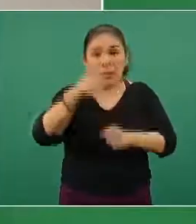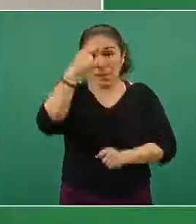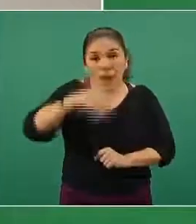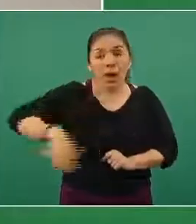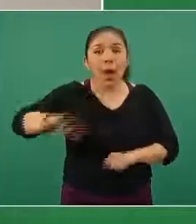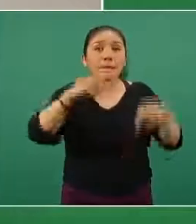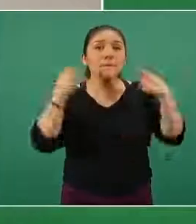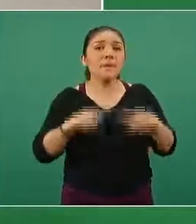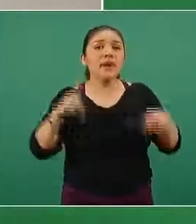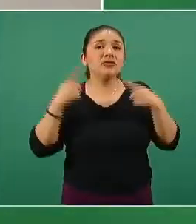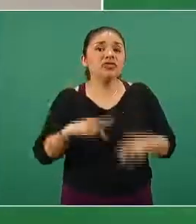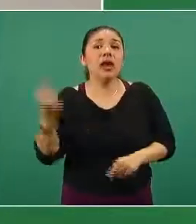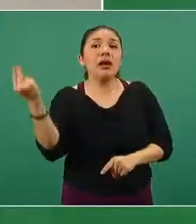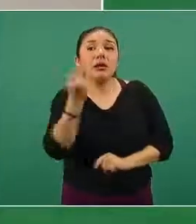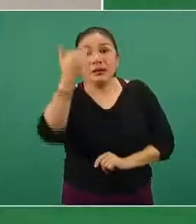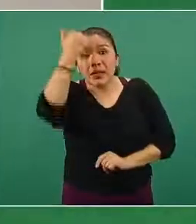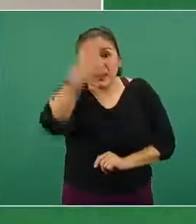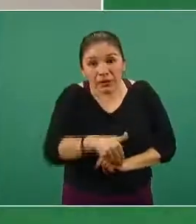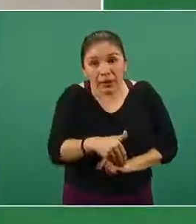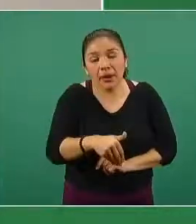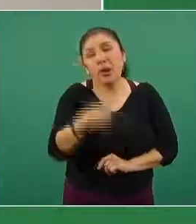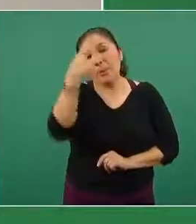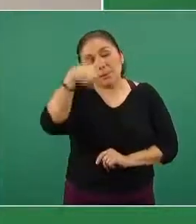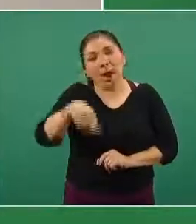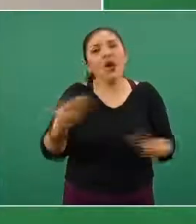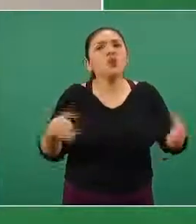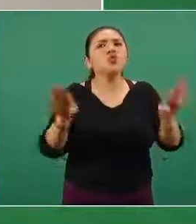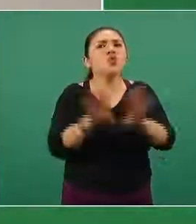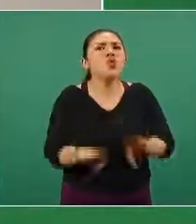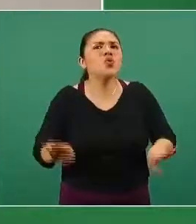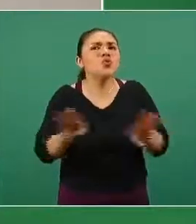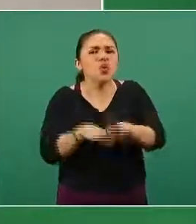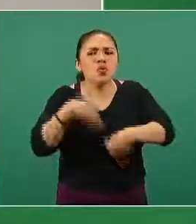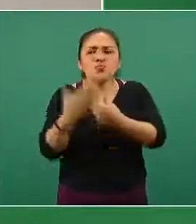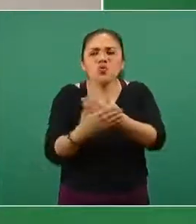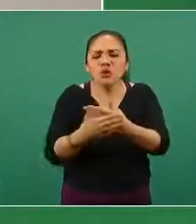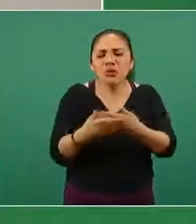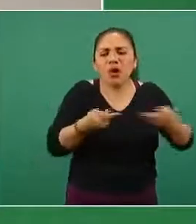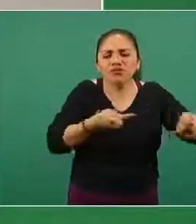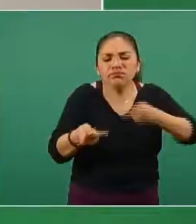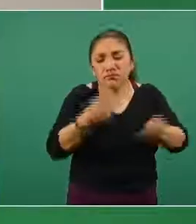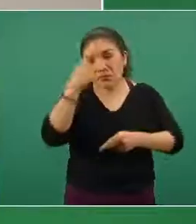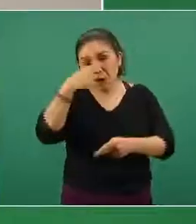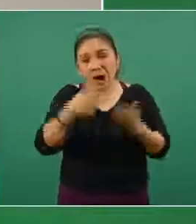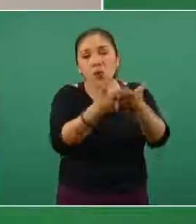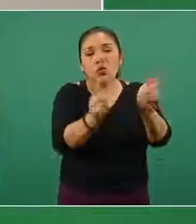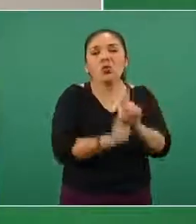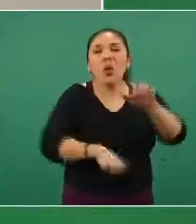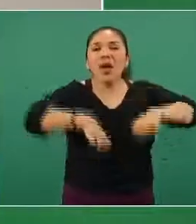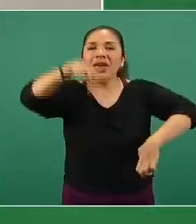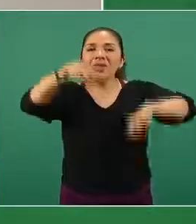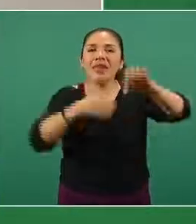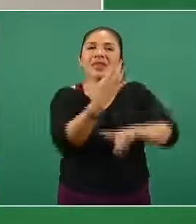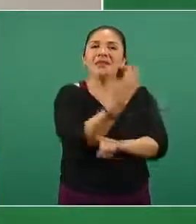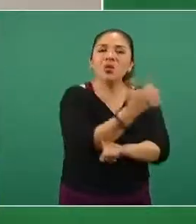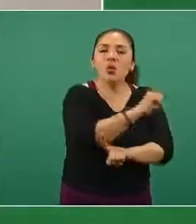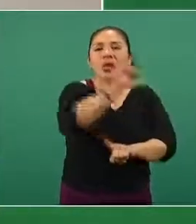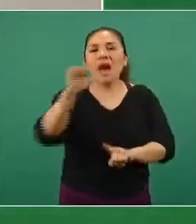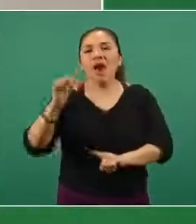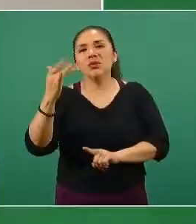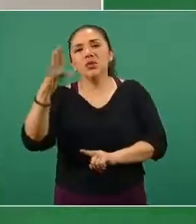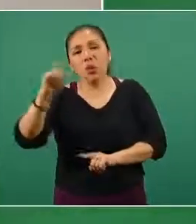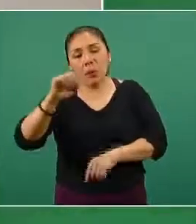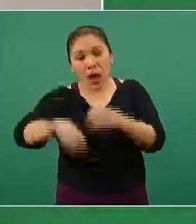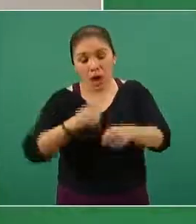población requiera para efectos de saber cómo se van a manejar las estrategias para los grupos de 50 a 59